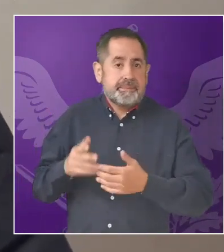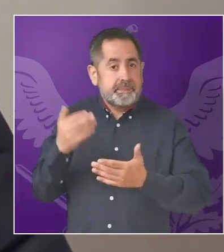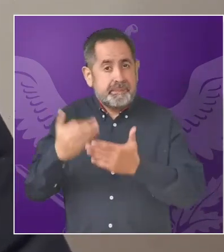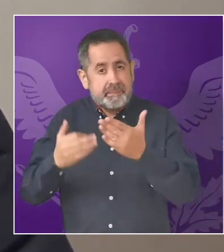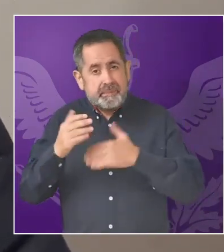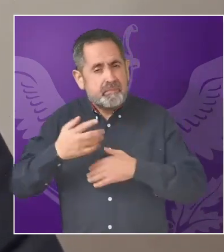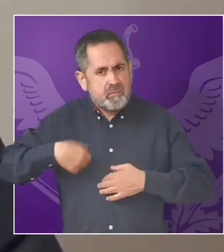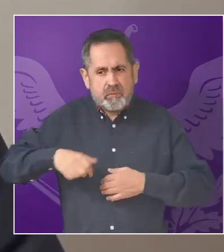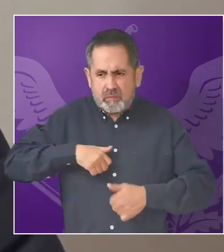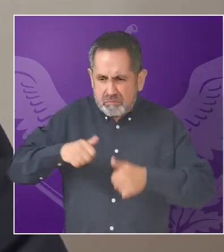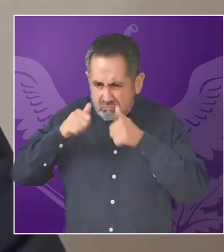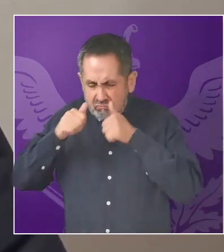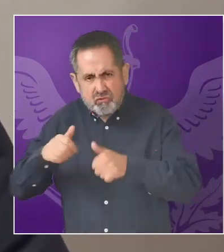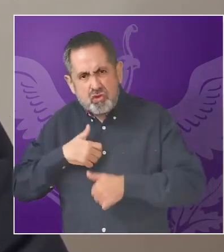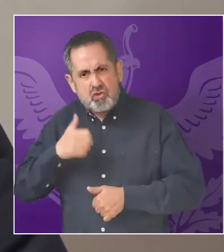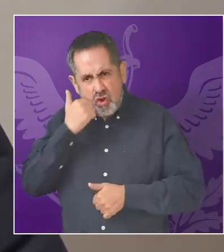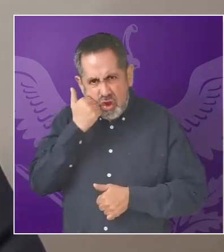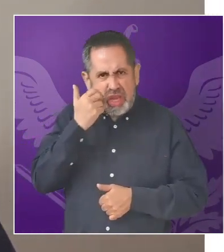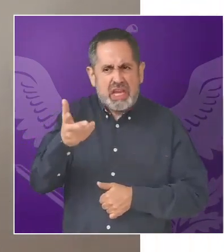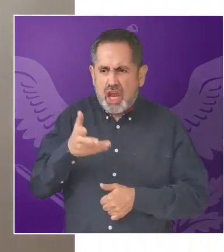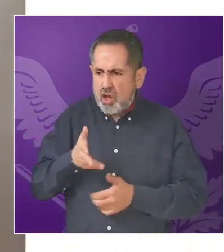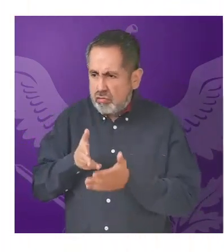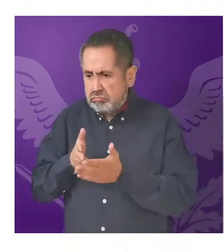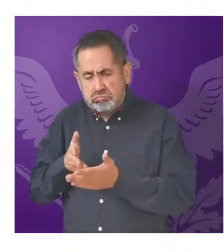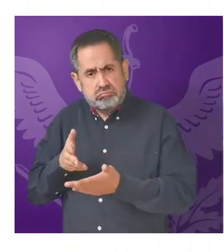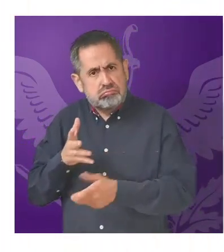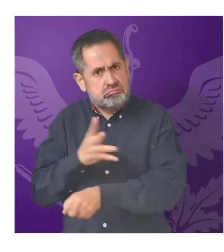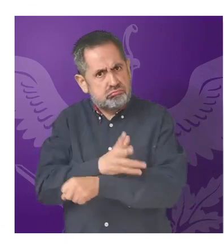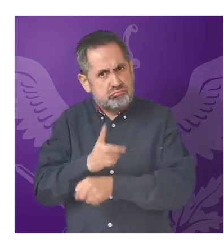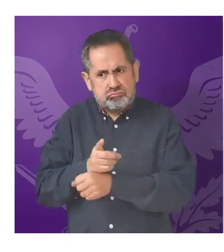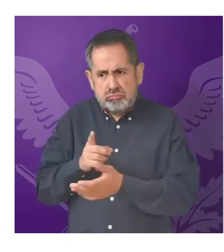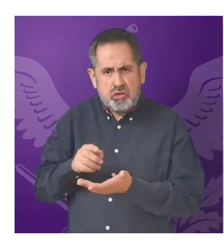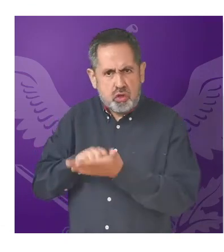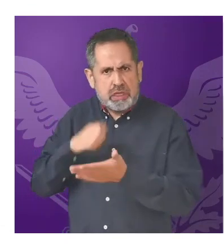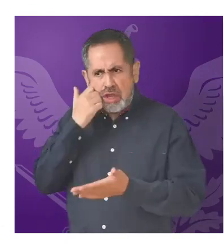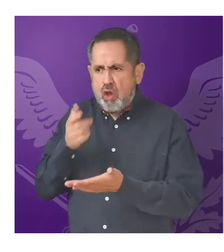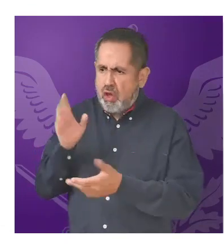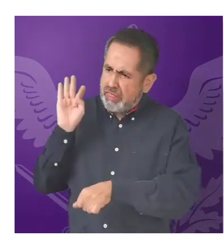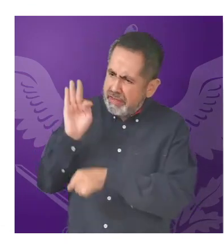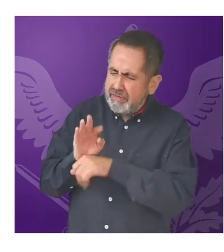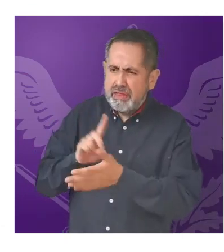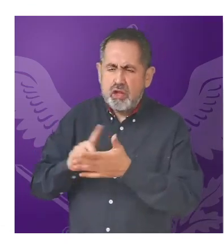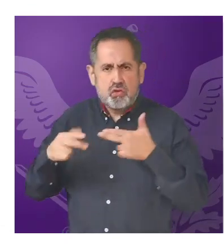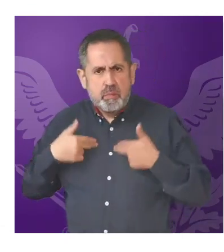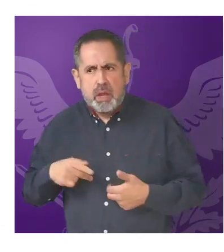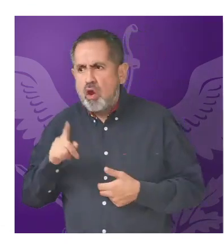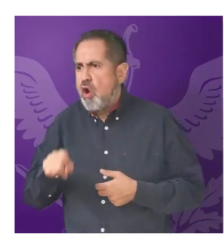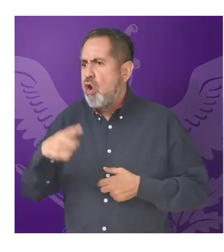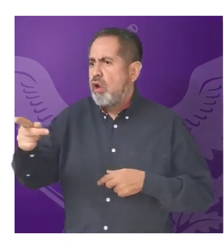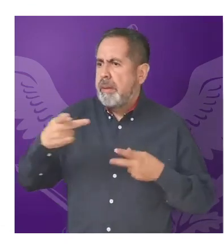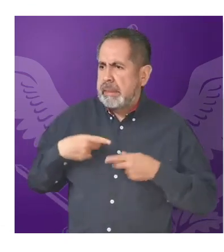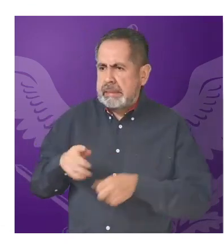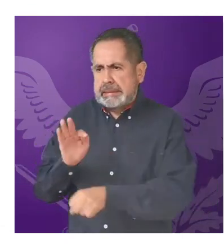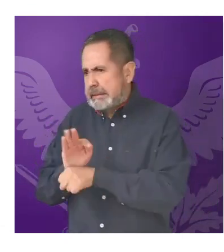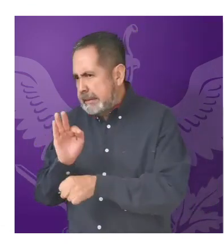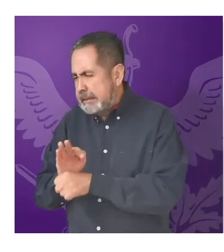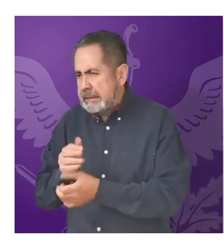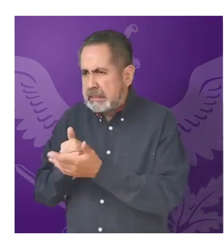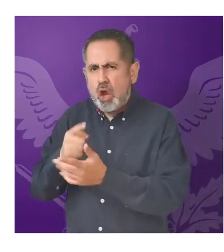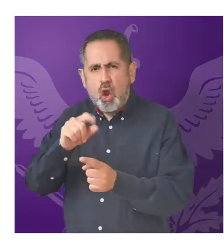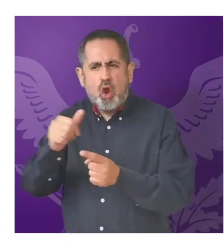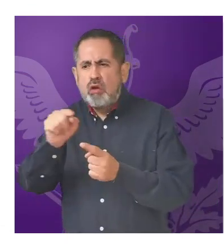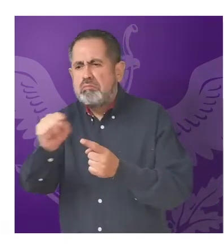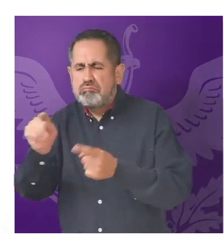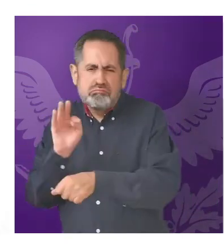Cuando no se nos permite a las mujeres dedicarnos a lo que queremos, siendo lícito, como defender derechos humanos o pugnar por